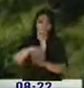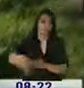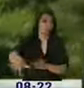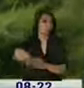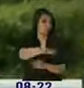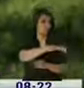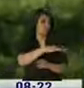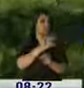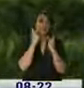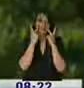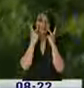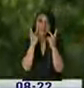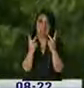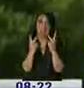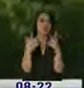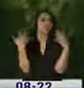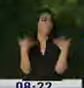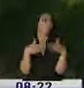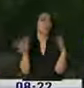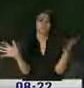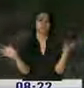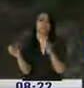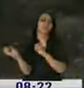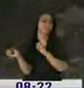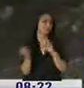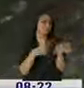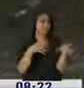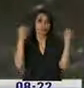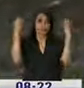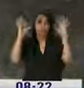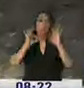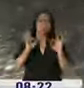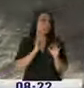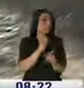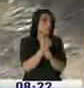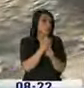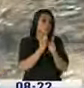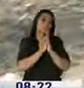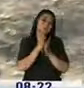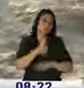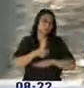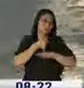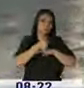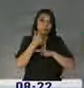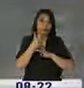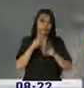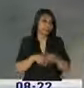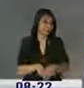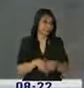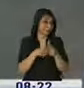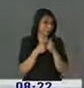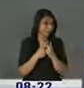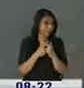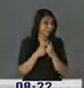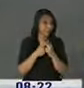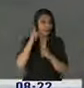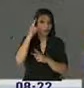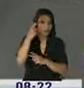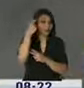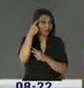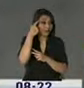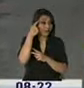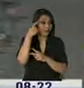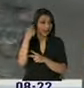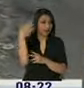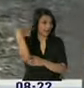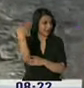puede indicar, es una parte totalmente abandonada. Por lo tanto, pedimos a las autoridades que cuando comenzaron su mandato, lo primero que nos dijeron es que iban a